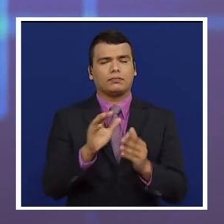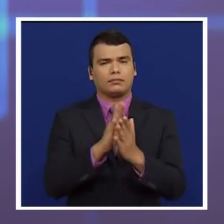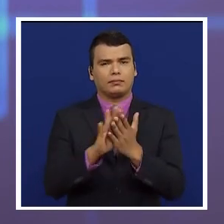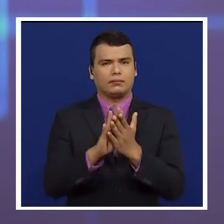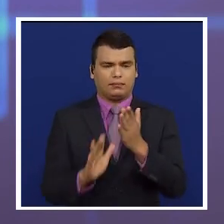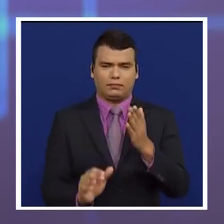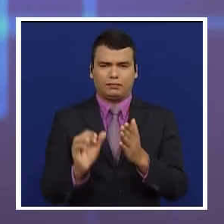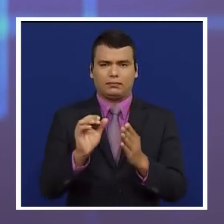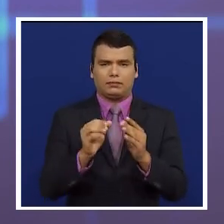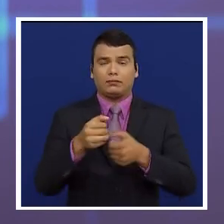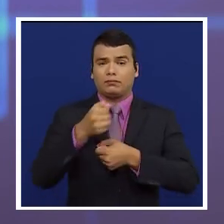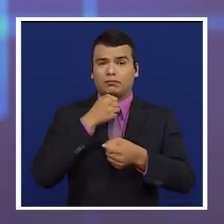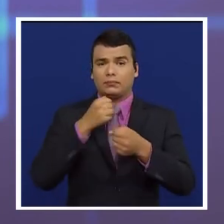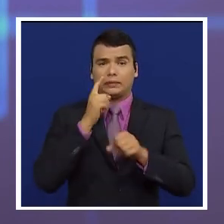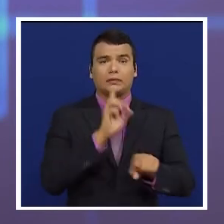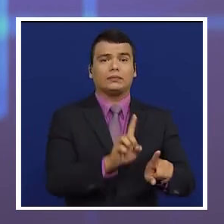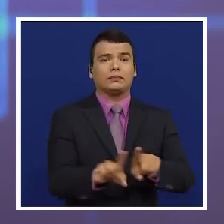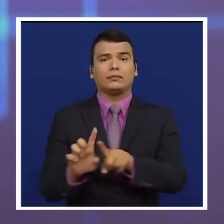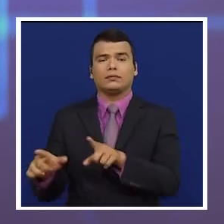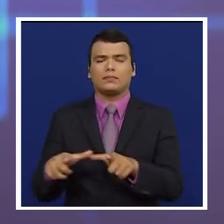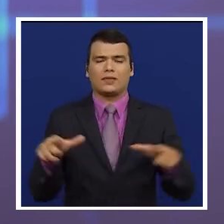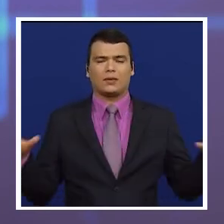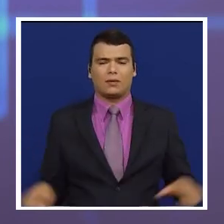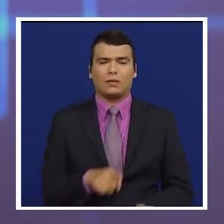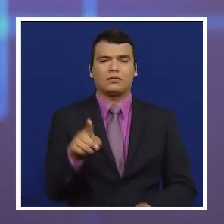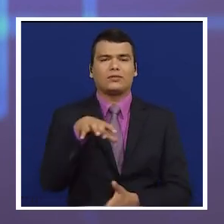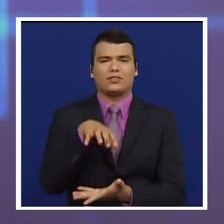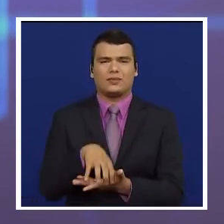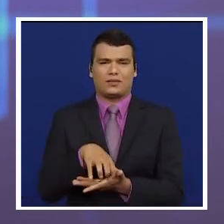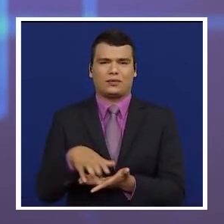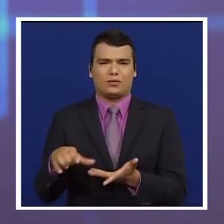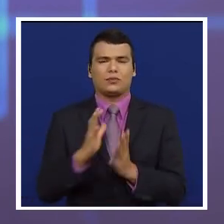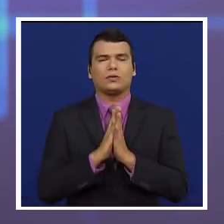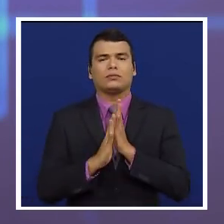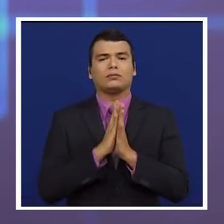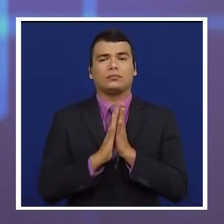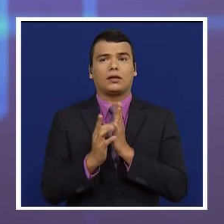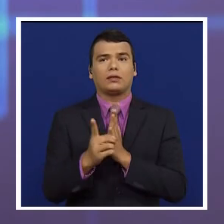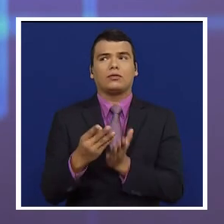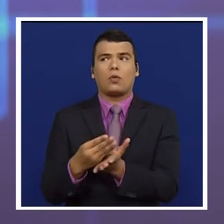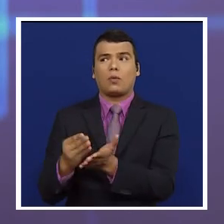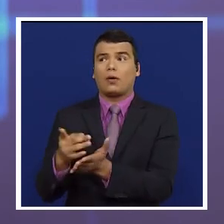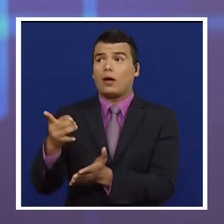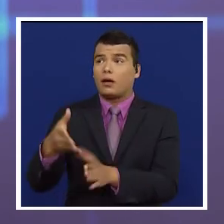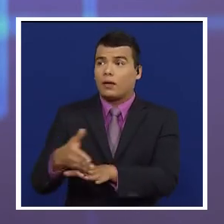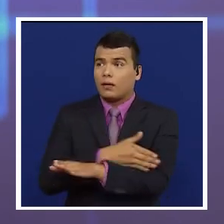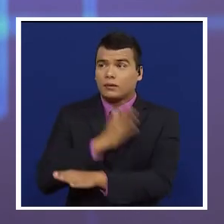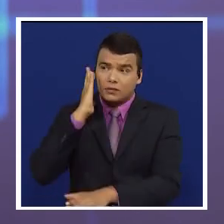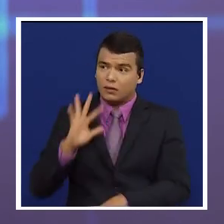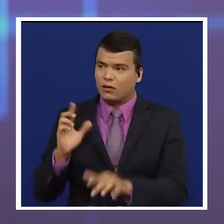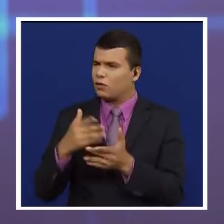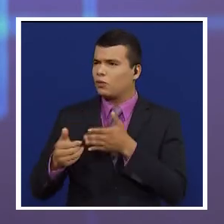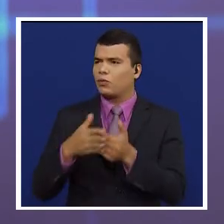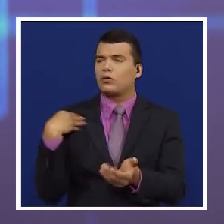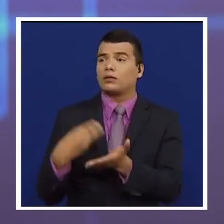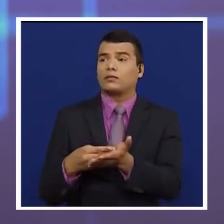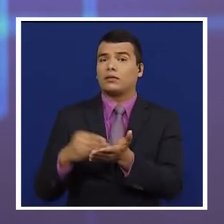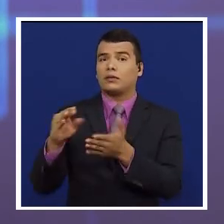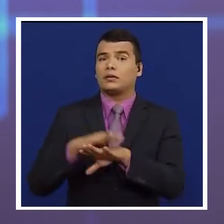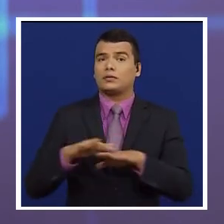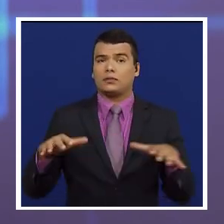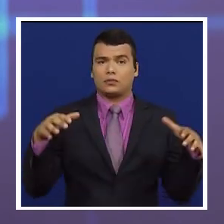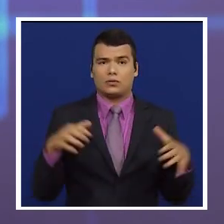la confirmación de que en varios locales de un centro comercial en el centro de Cali compraban celulares robados, las autoridades procedieron a